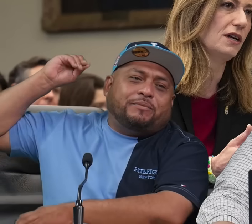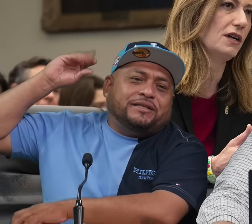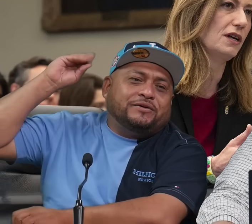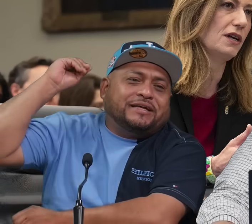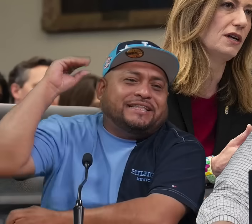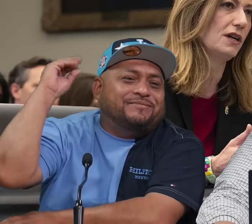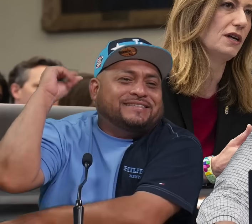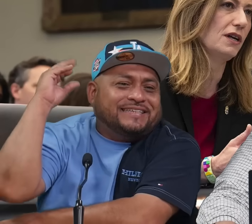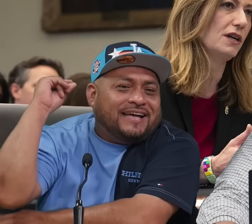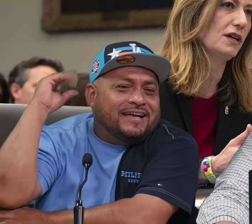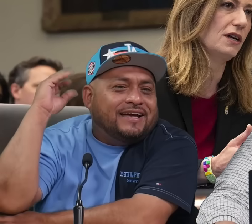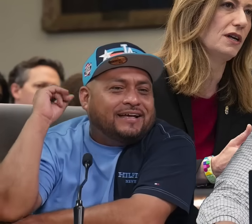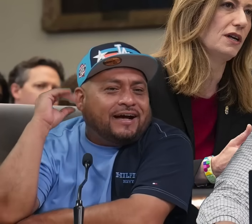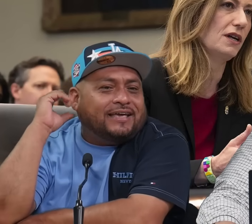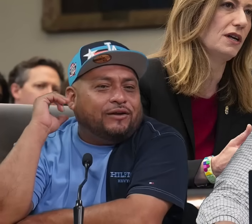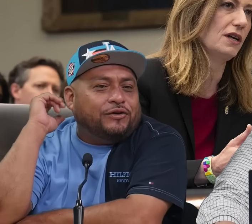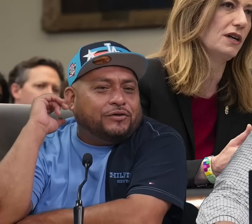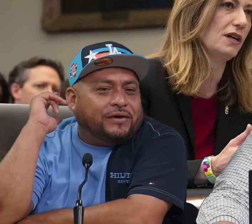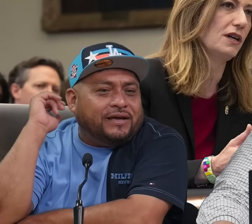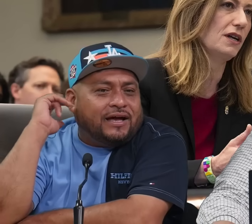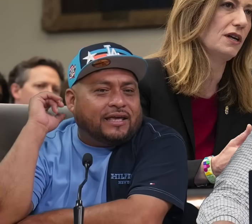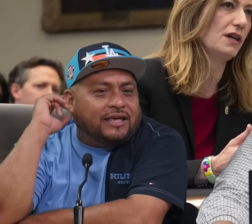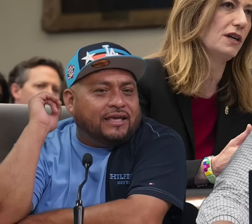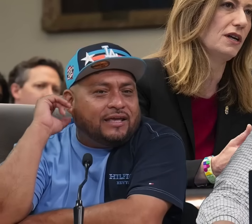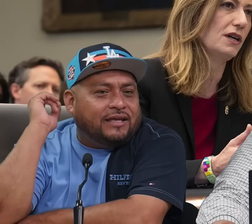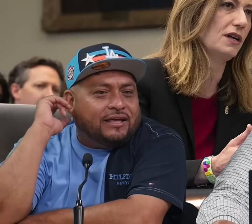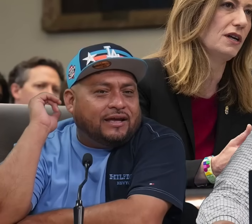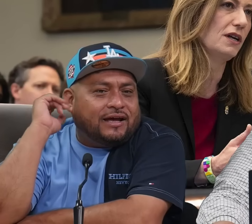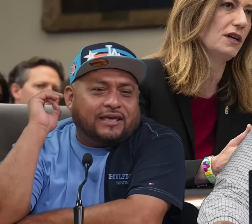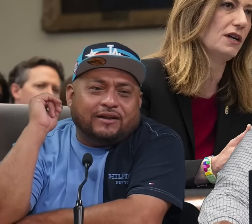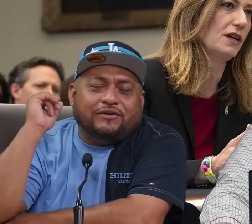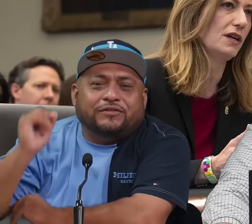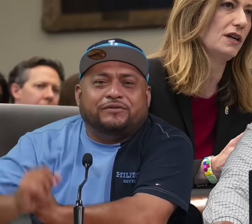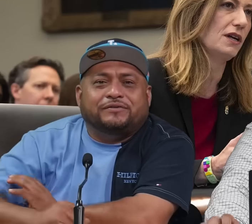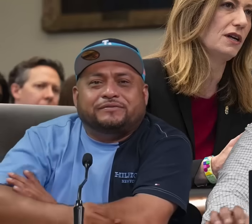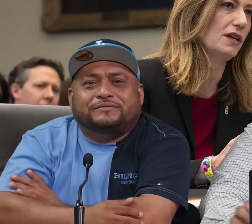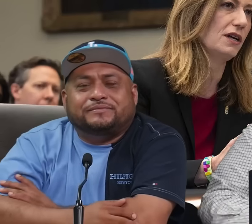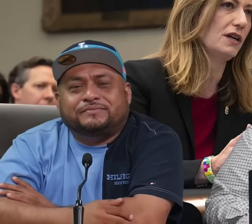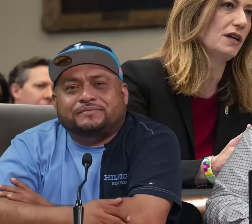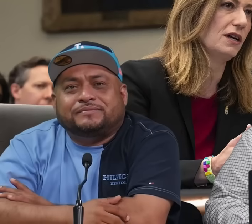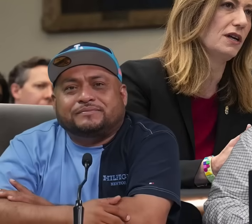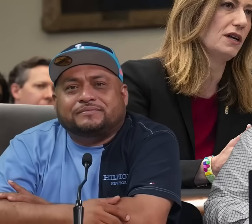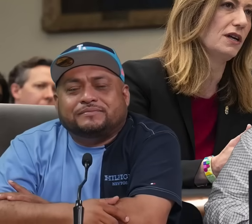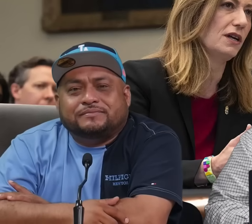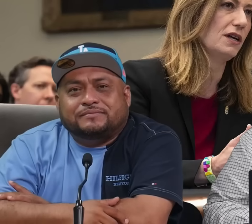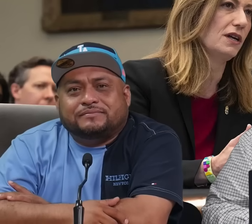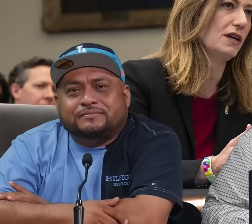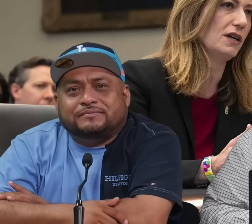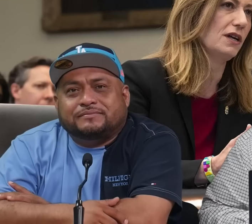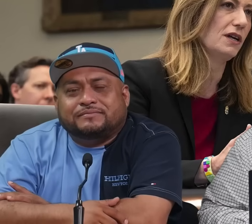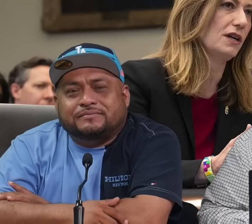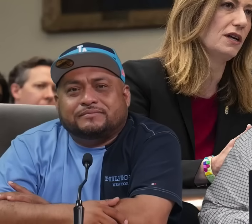diablito, dependiendo qué tema sea. Aquí al oído, ¿eh? Aquí. Amigos, con eso terminamos el video. No se